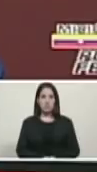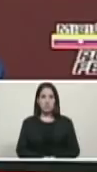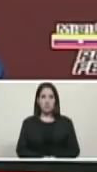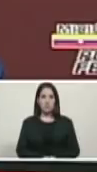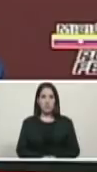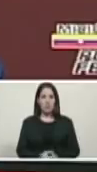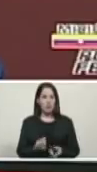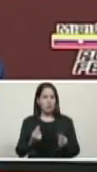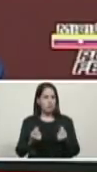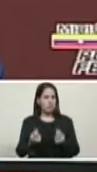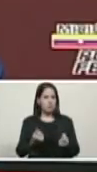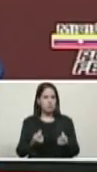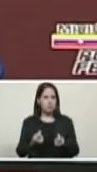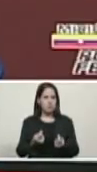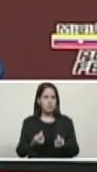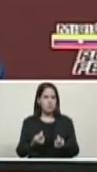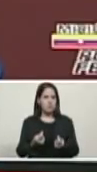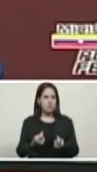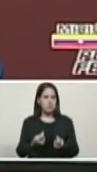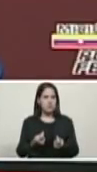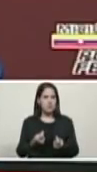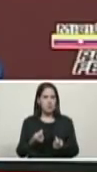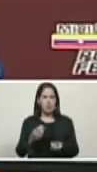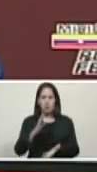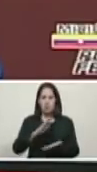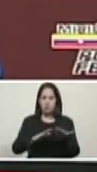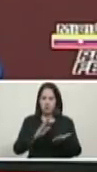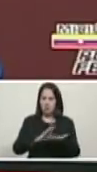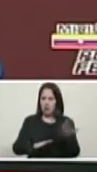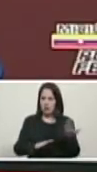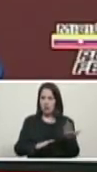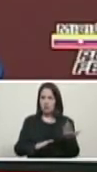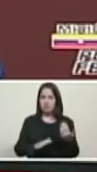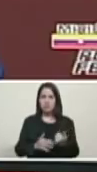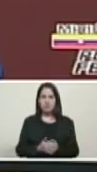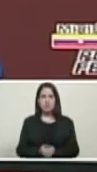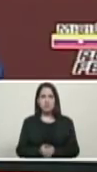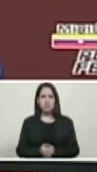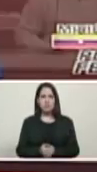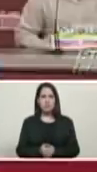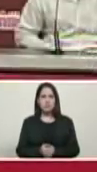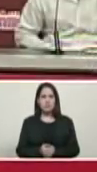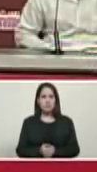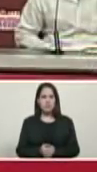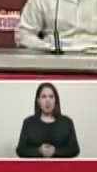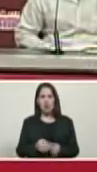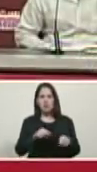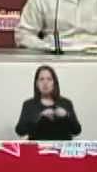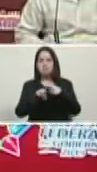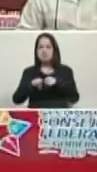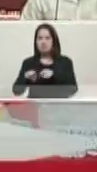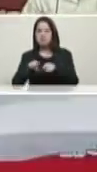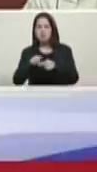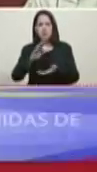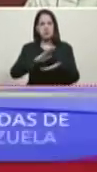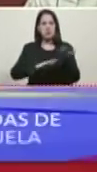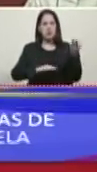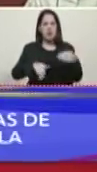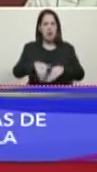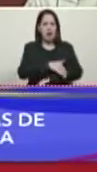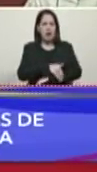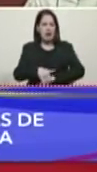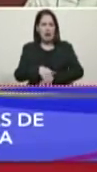para que no se vayan fallo de aquí para que no se quejen por la carretera nada